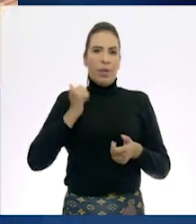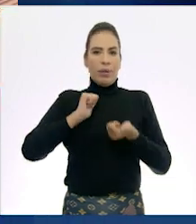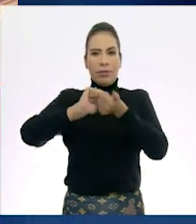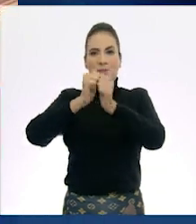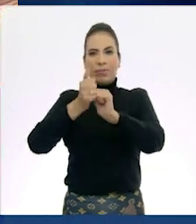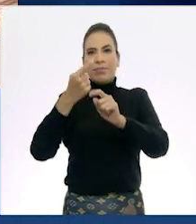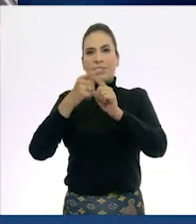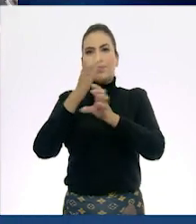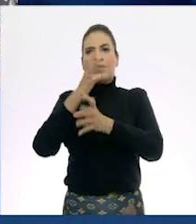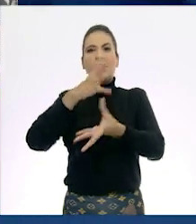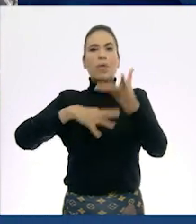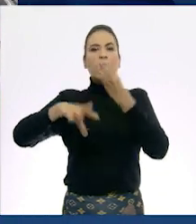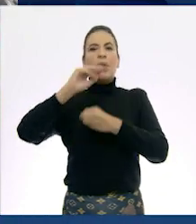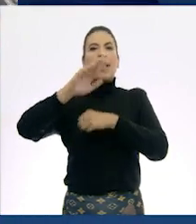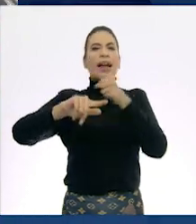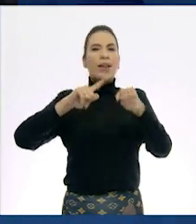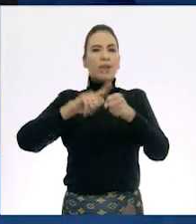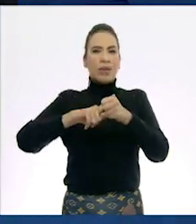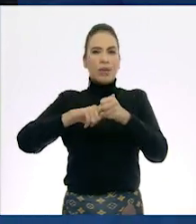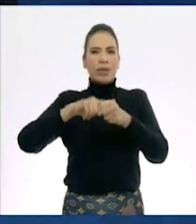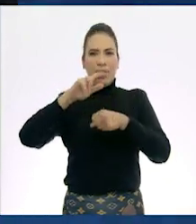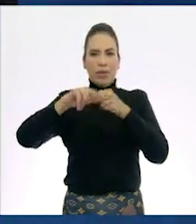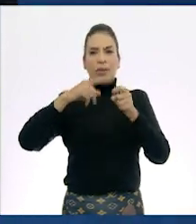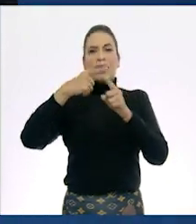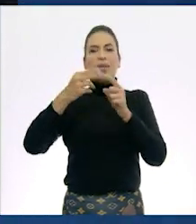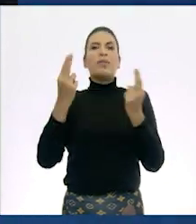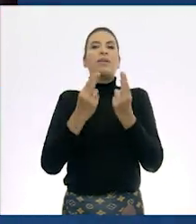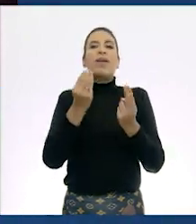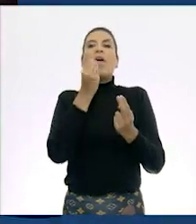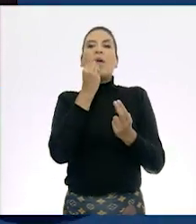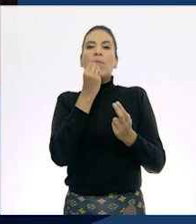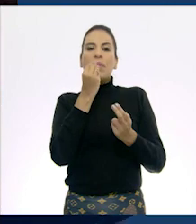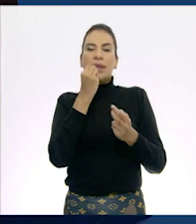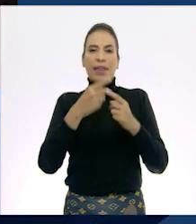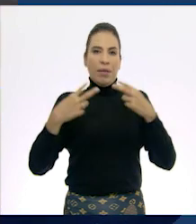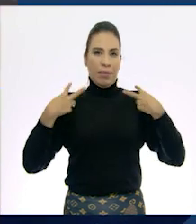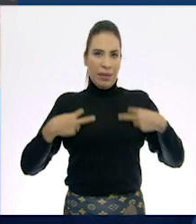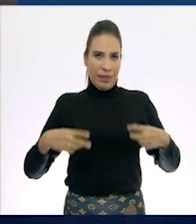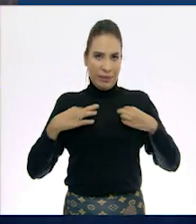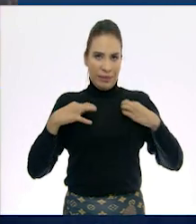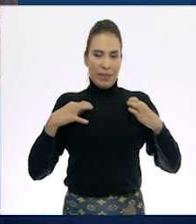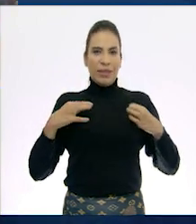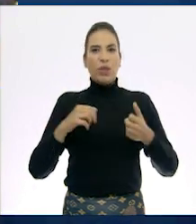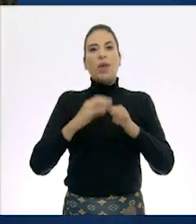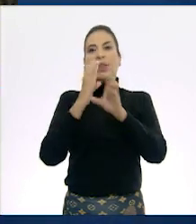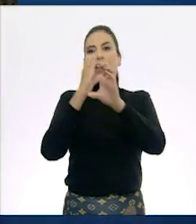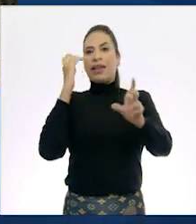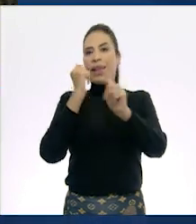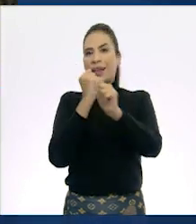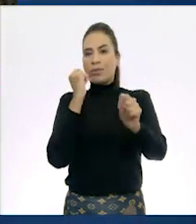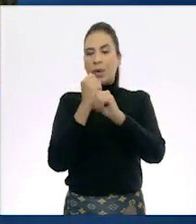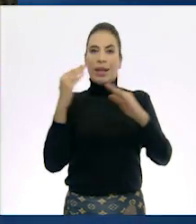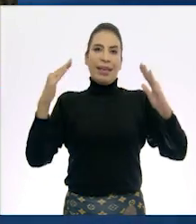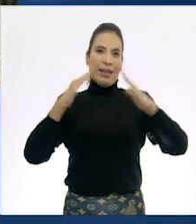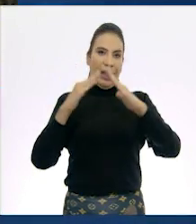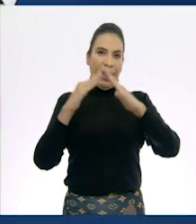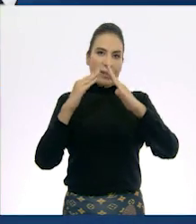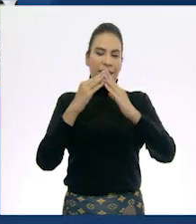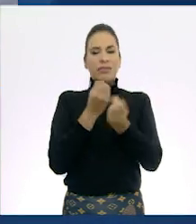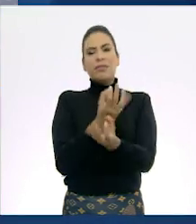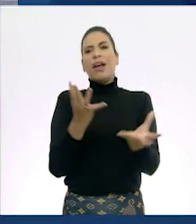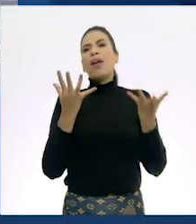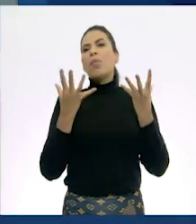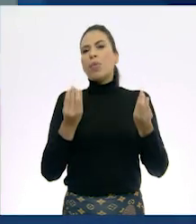los recursos naturales para cubrir necesidades de alimento, vestido, transporte, vivienda,